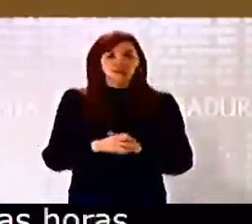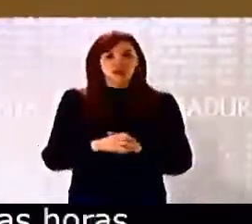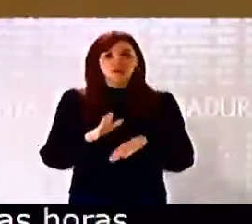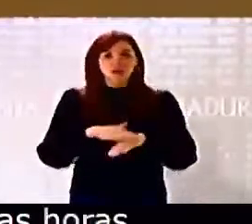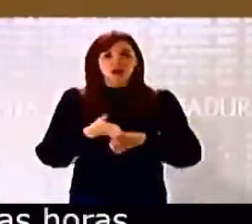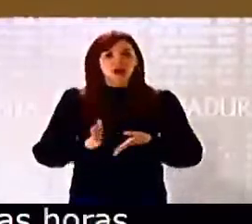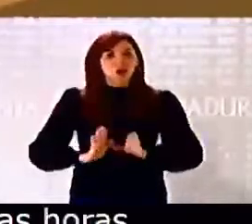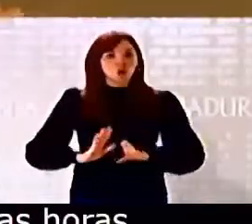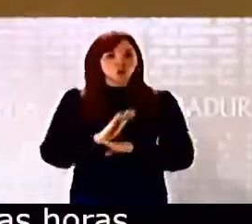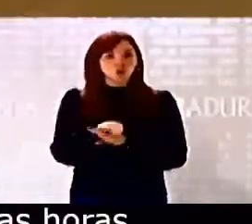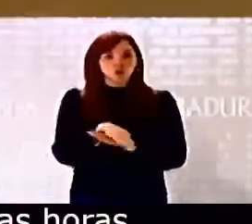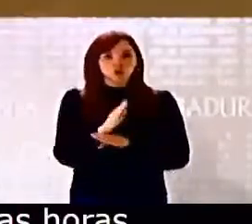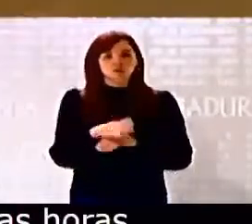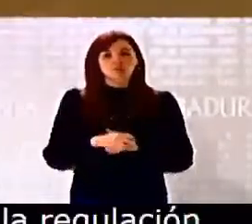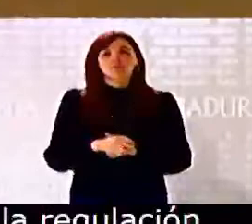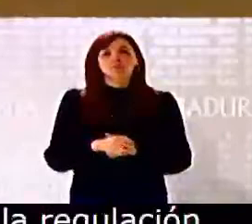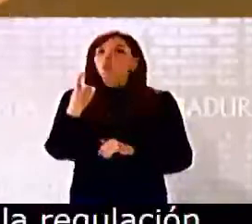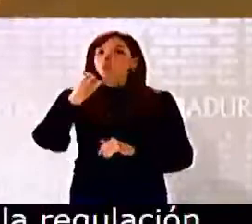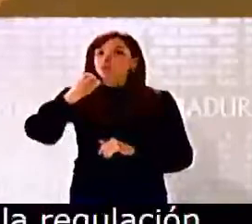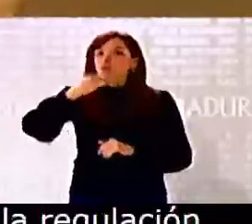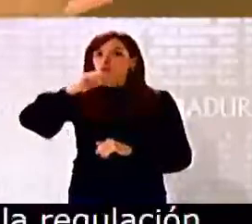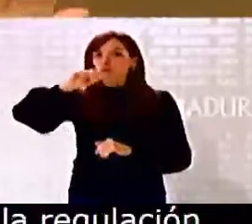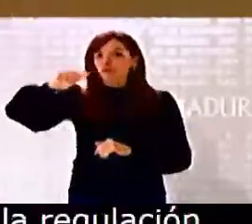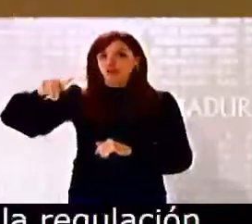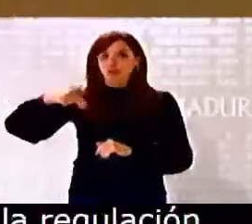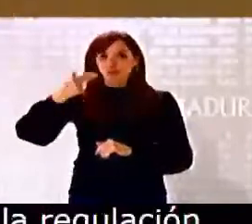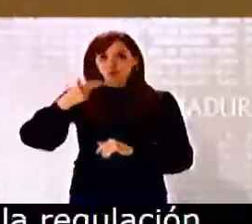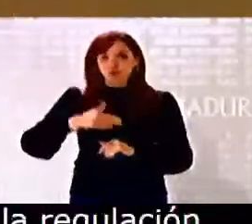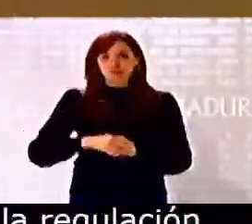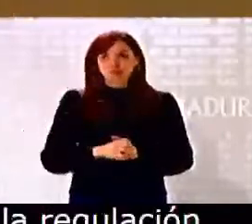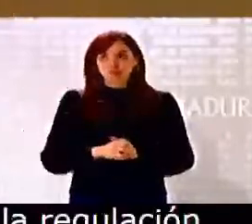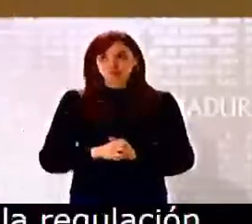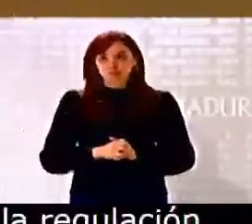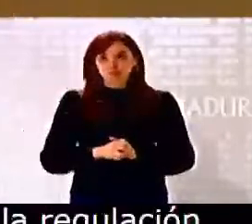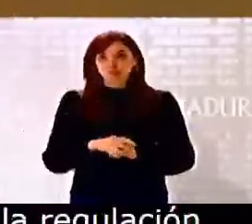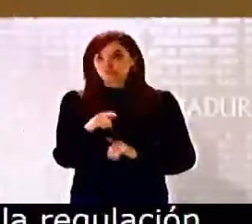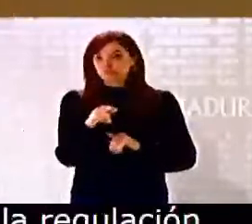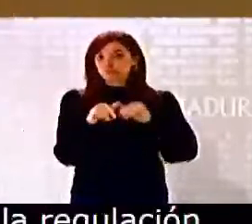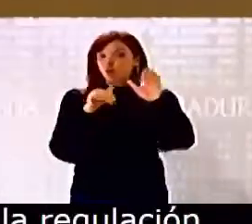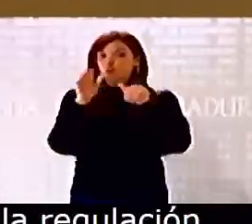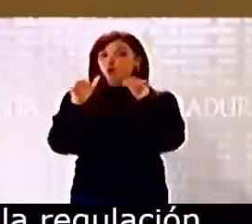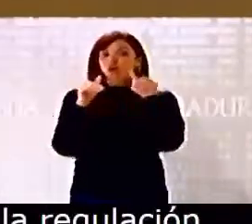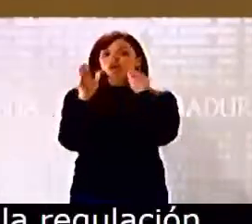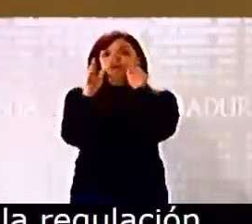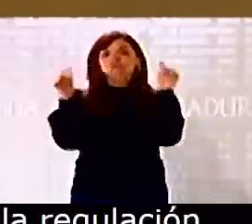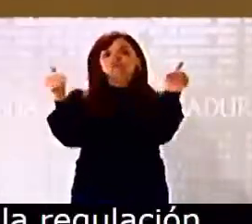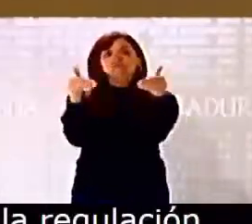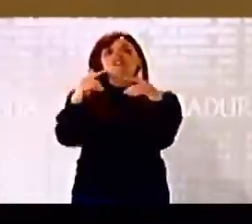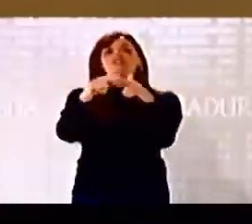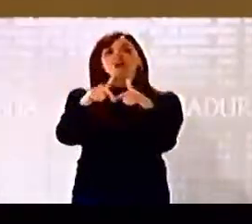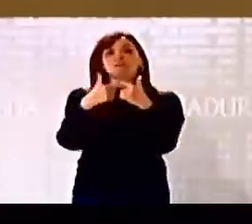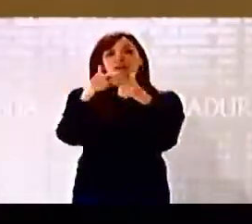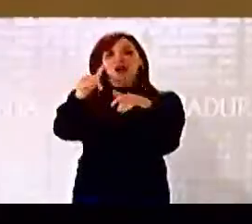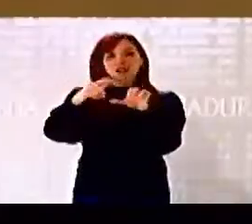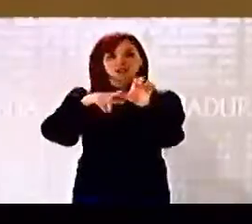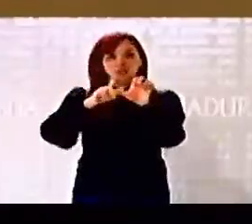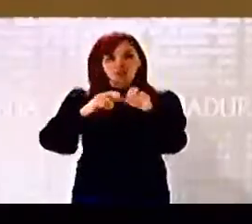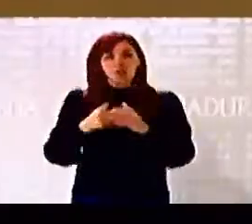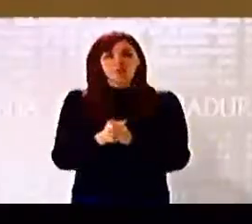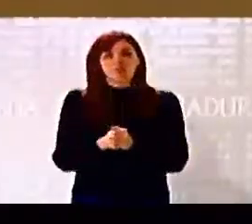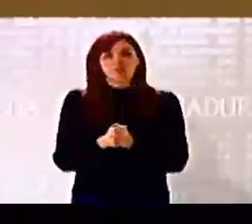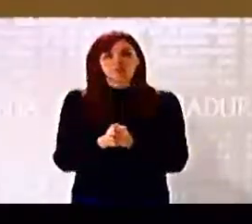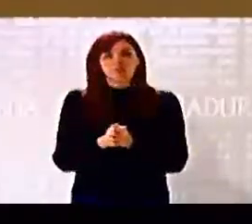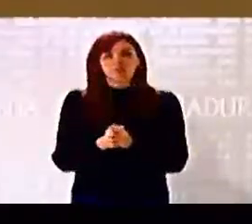cuidado de los hijos. 1 millón de euros, una convocatoria dirigida a las familias extremeñas y